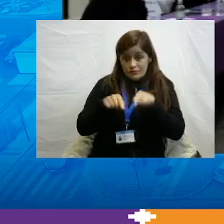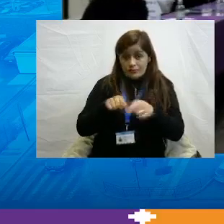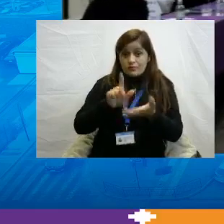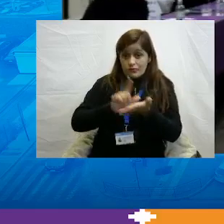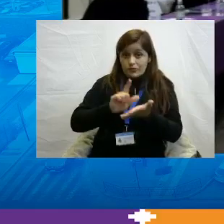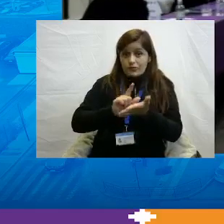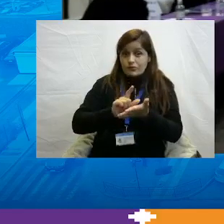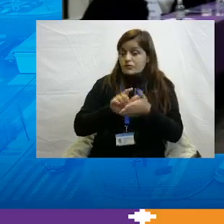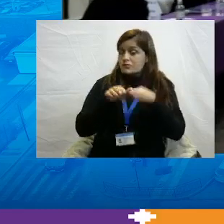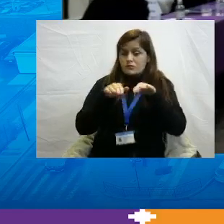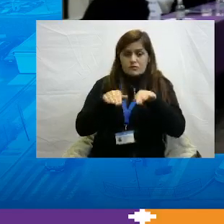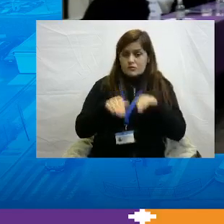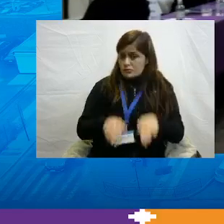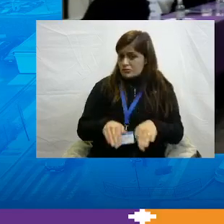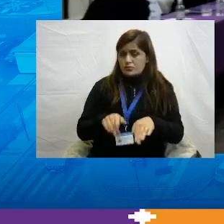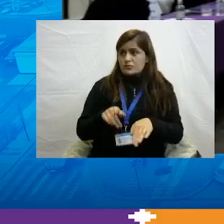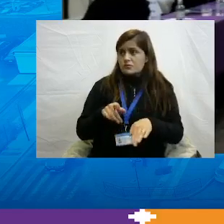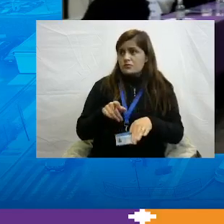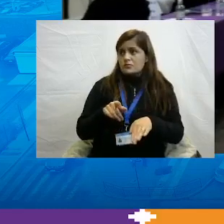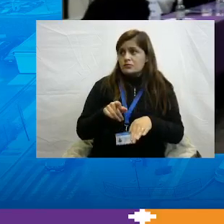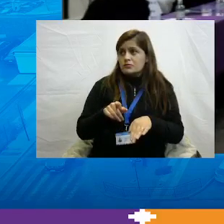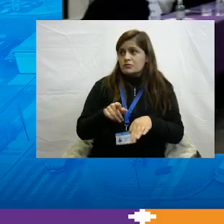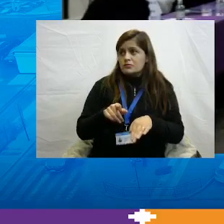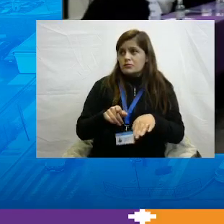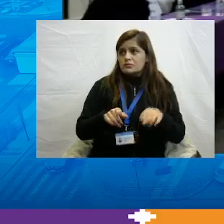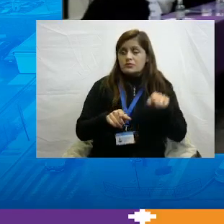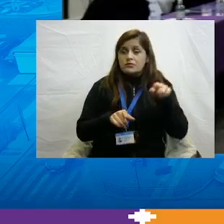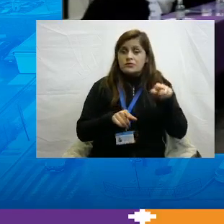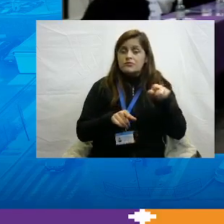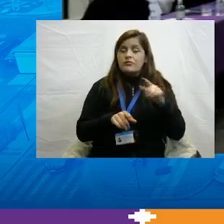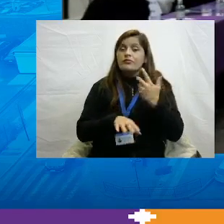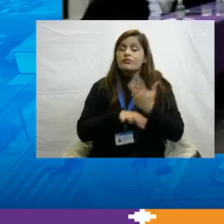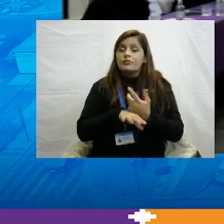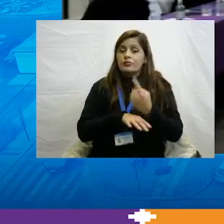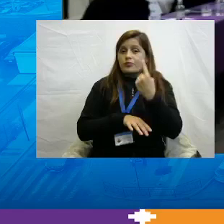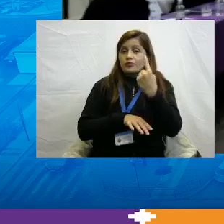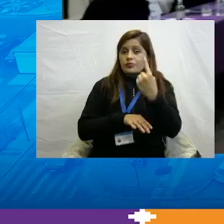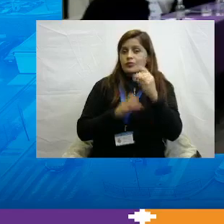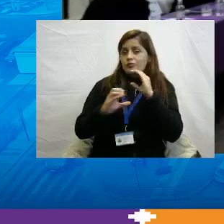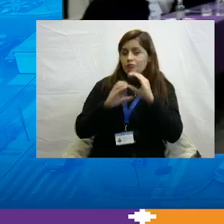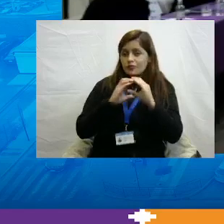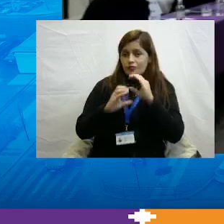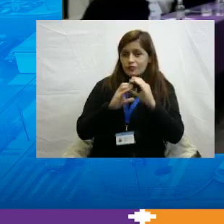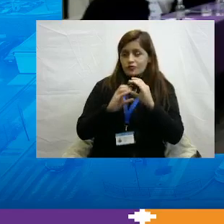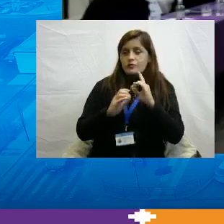Con las mismas comunidades, que era como parte de la consulta que hace el concejal Martínez. Hay una